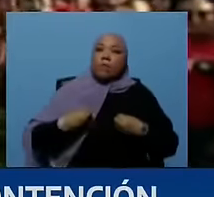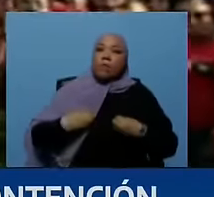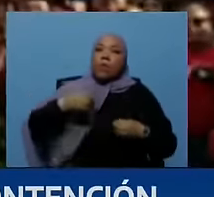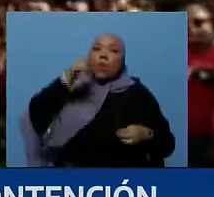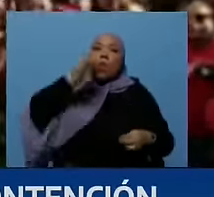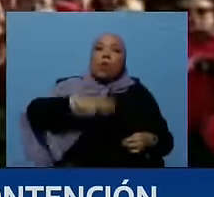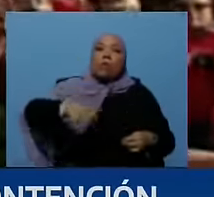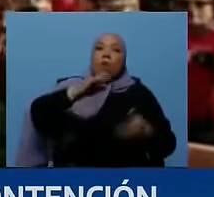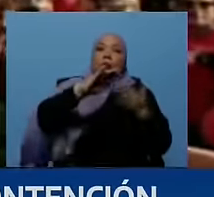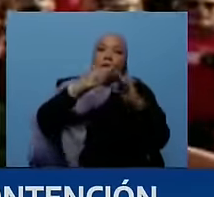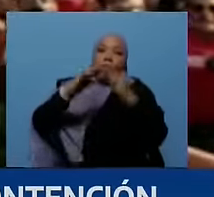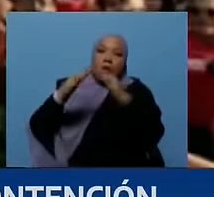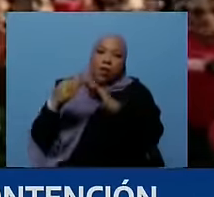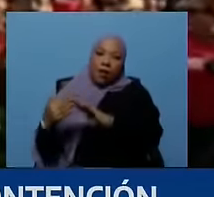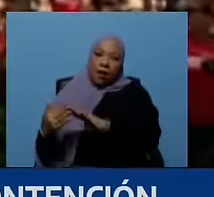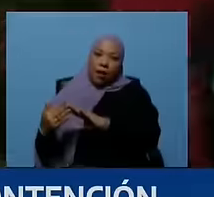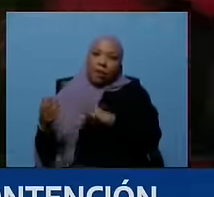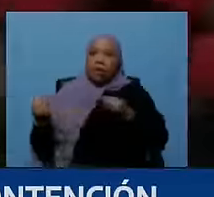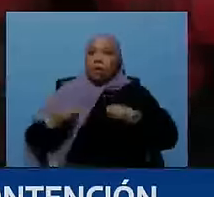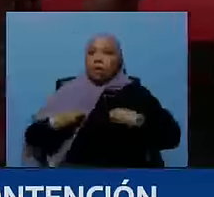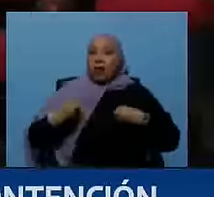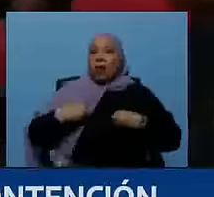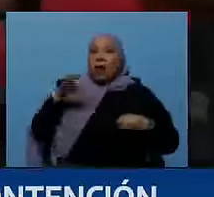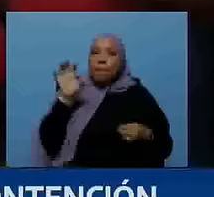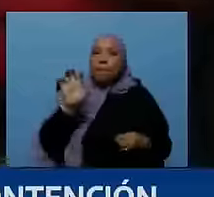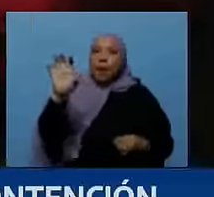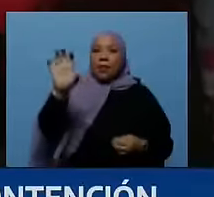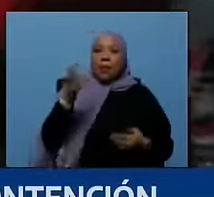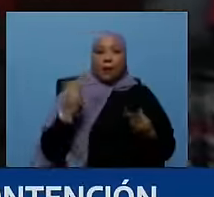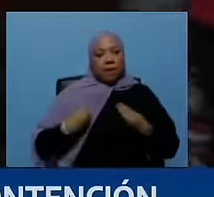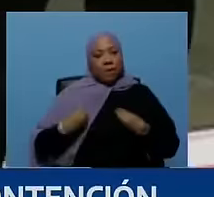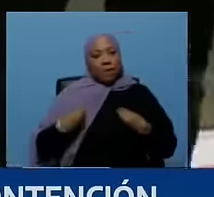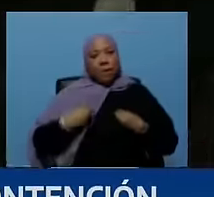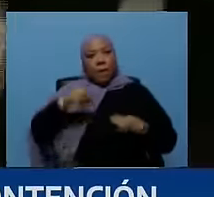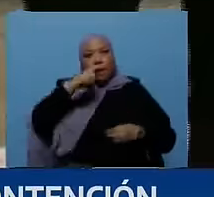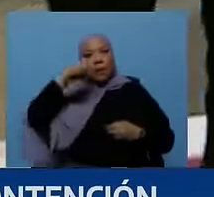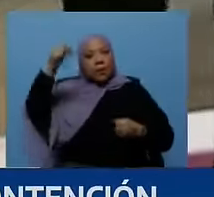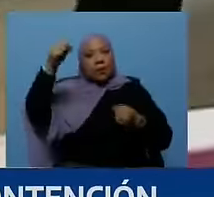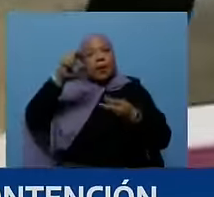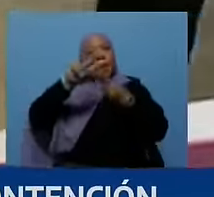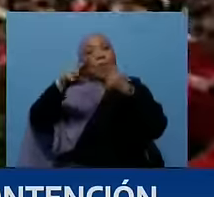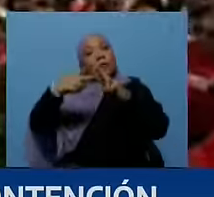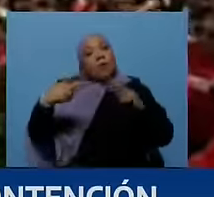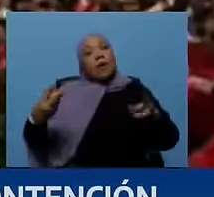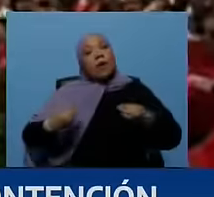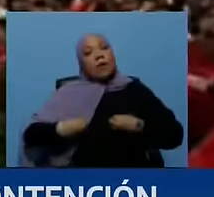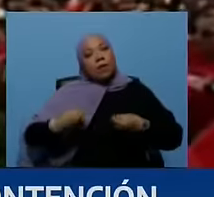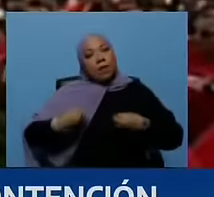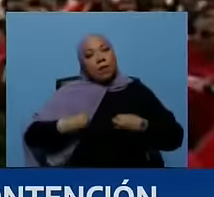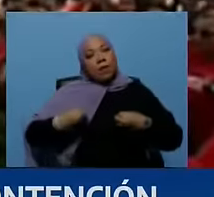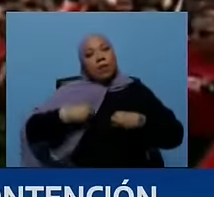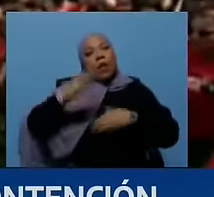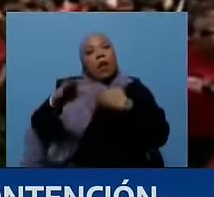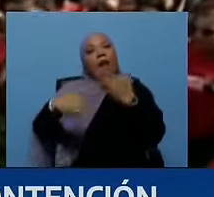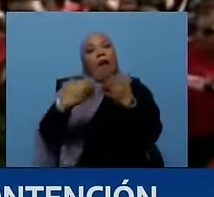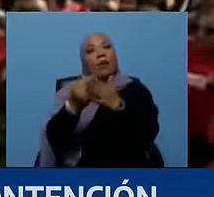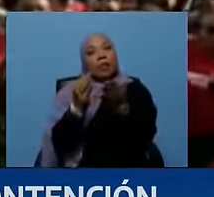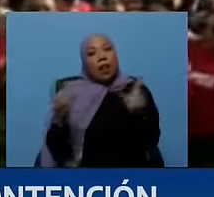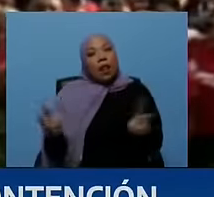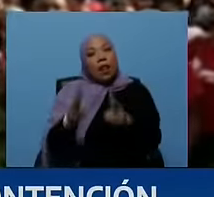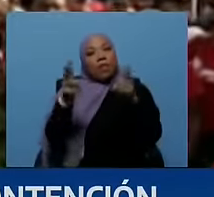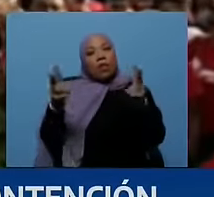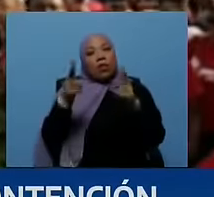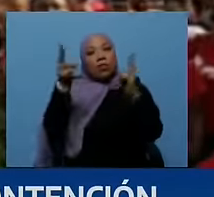poder comunal! ¡Que viva la patria! ¡Que viva la paz! ¡Hasta la victoria